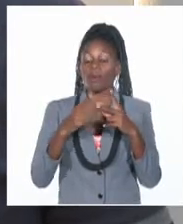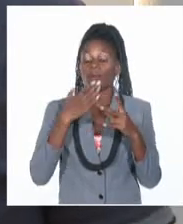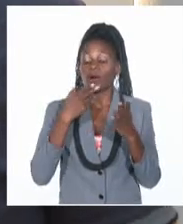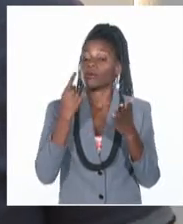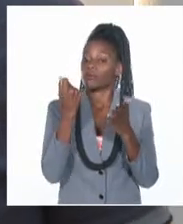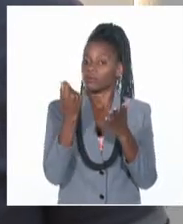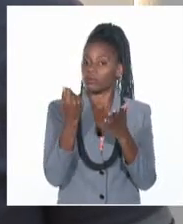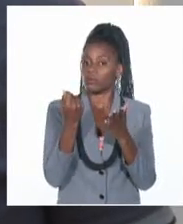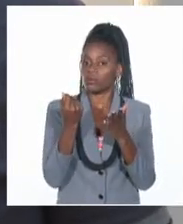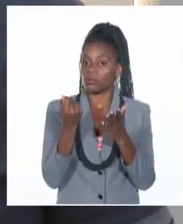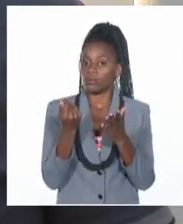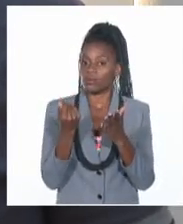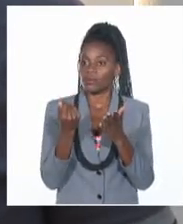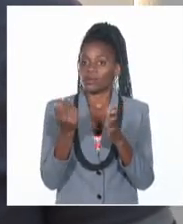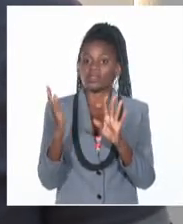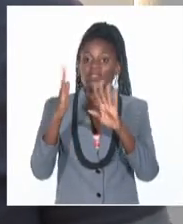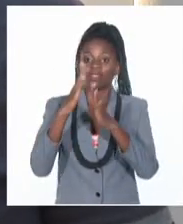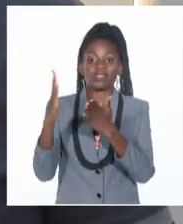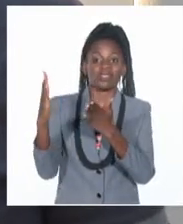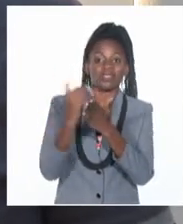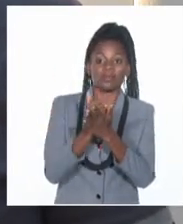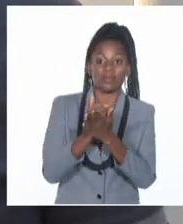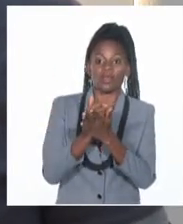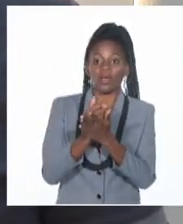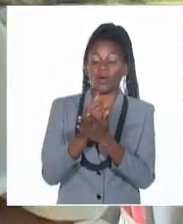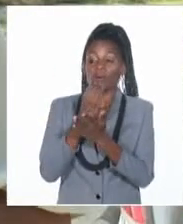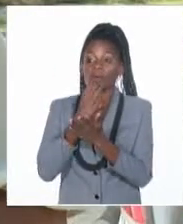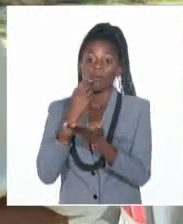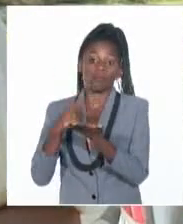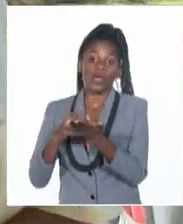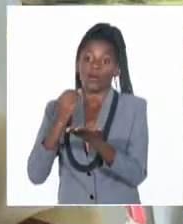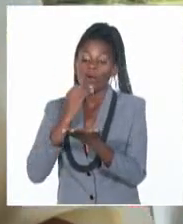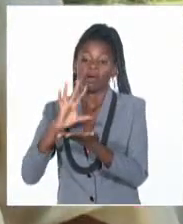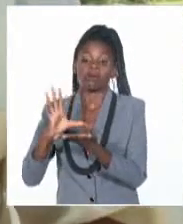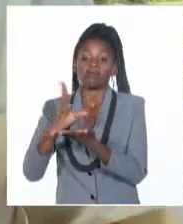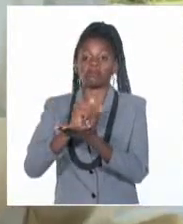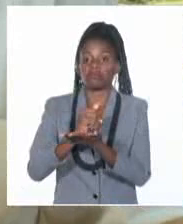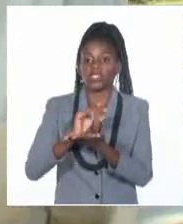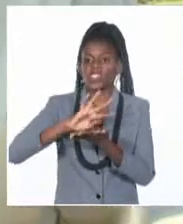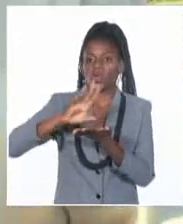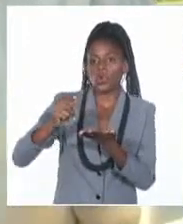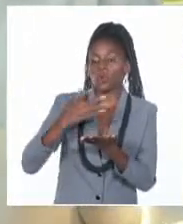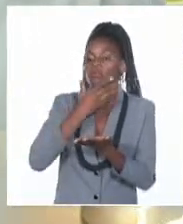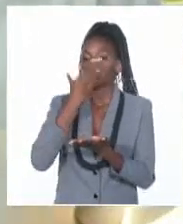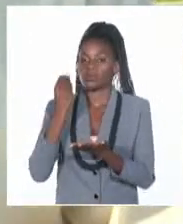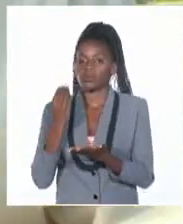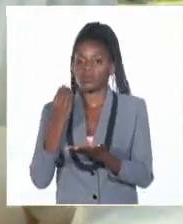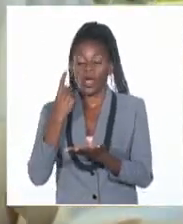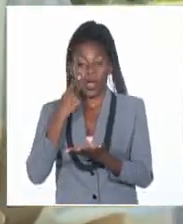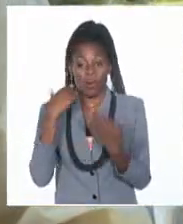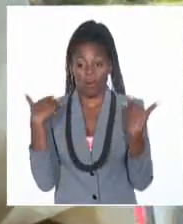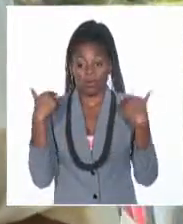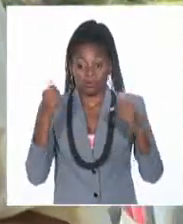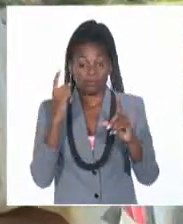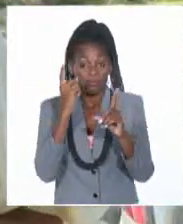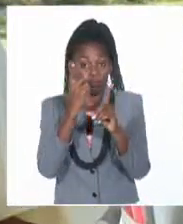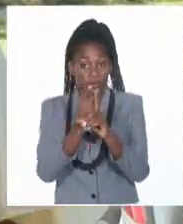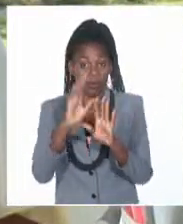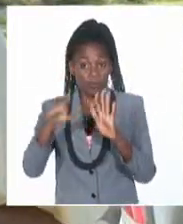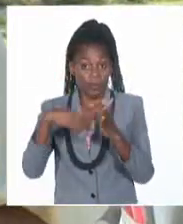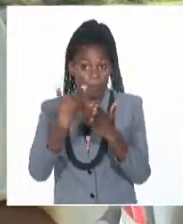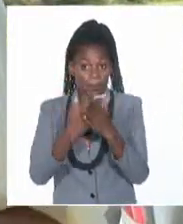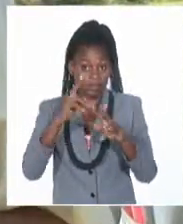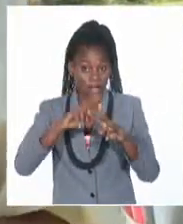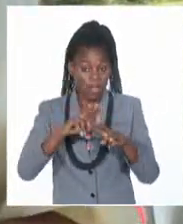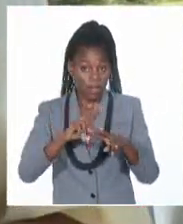y elimina un nivel de riesgo a la hora de manipular el efectivo. En la conversación que sostuvimos con el director general de la empresa eléctrica de La